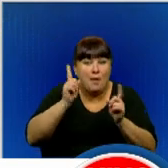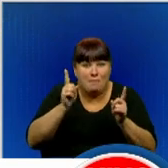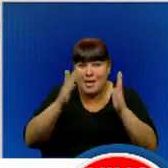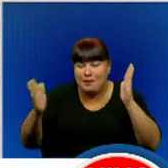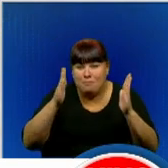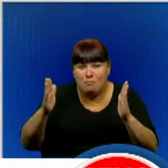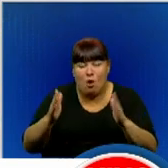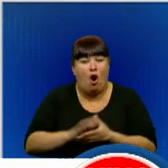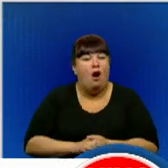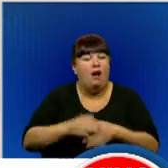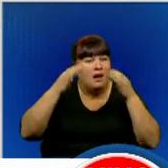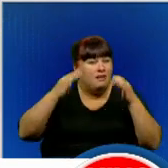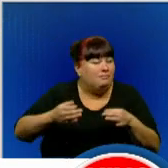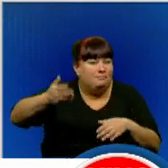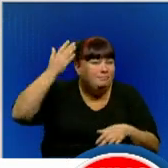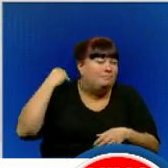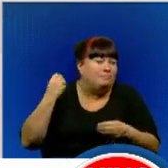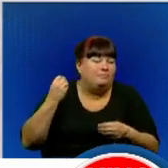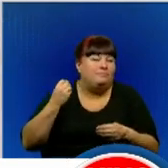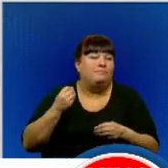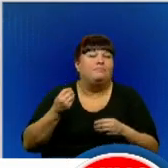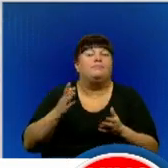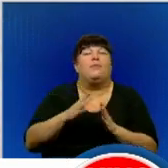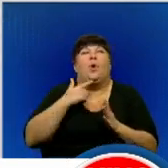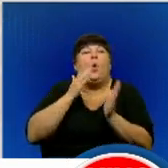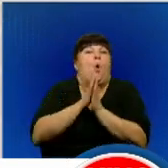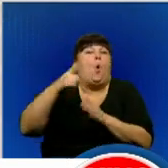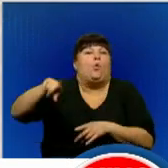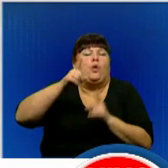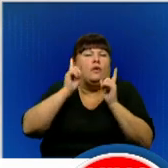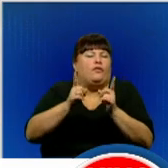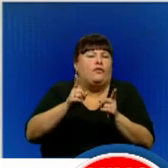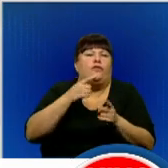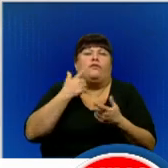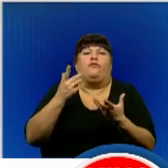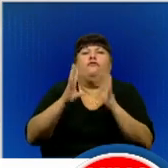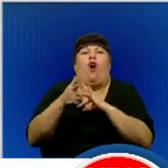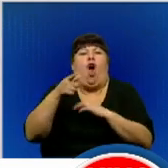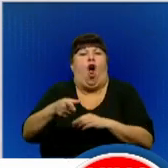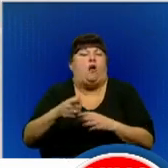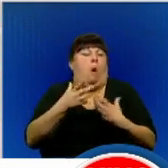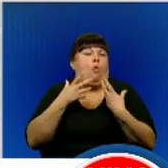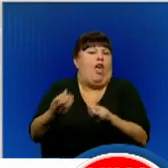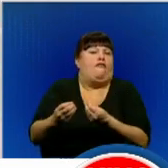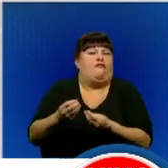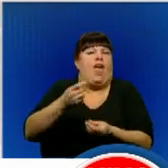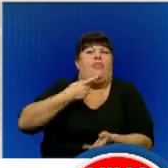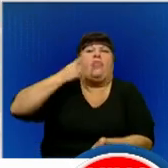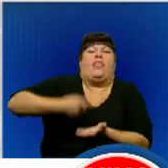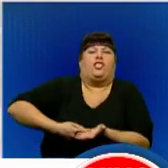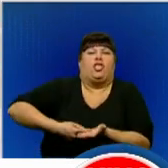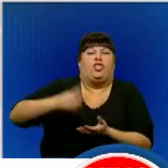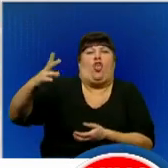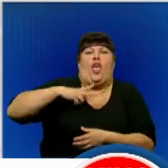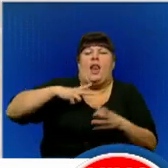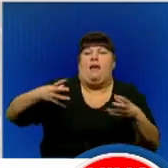en pica mente la religiosidad de ustedes la forma en que defienden los mandatos del